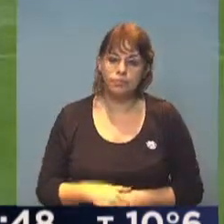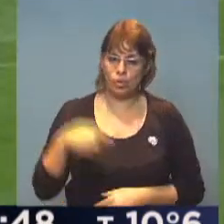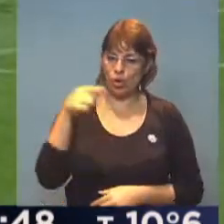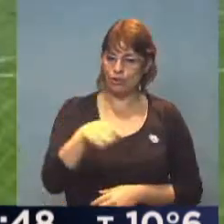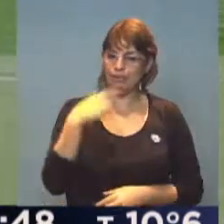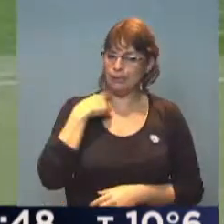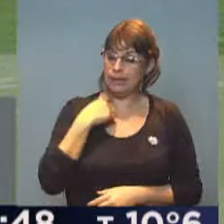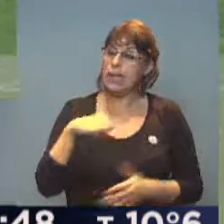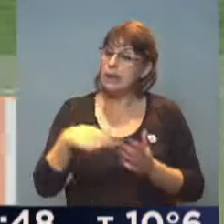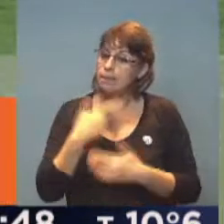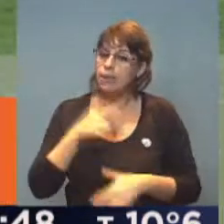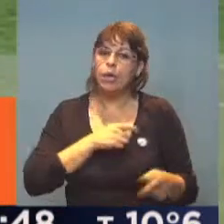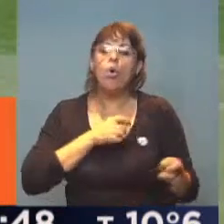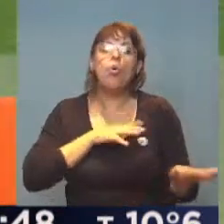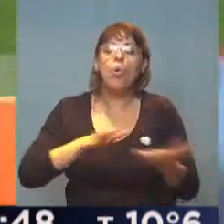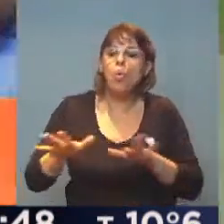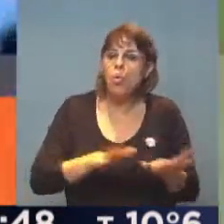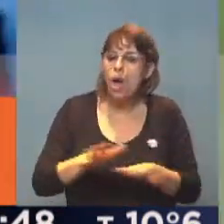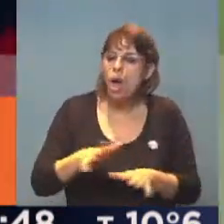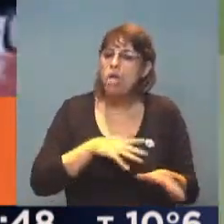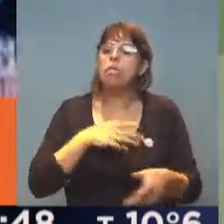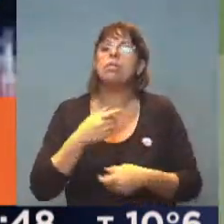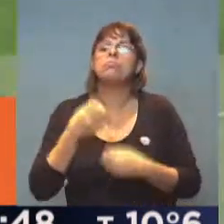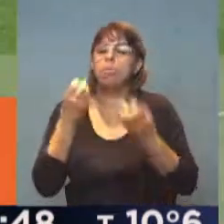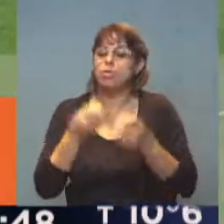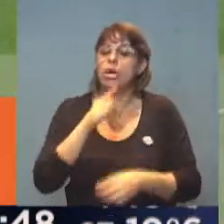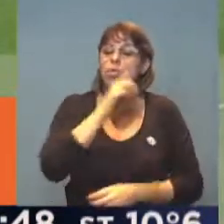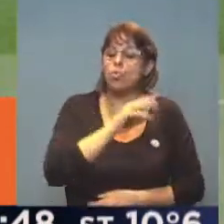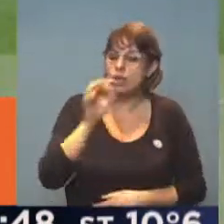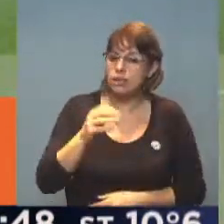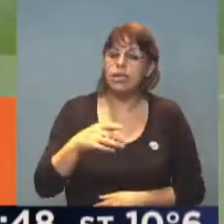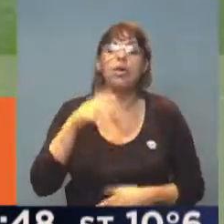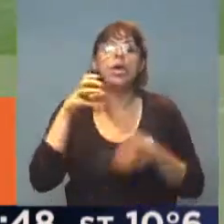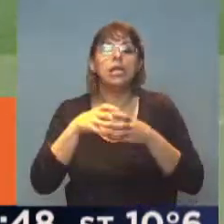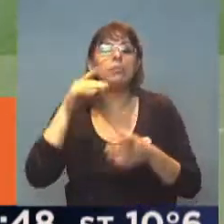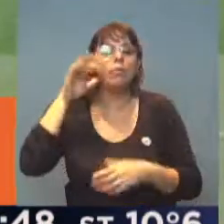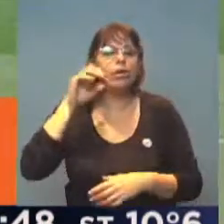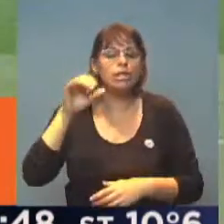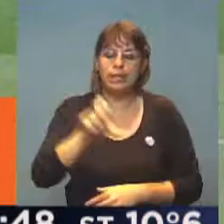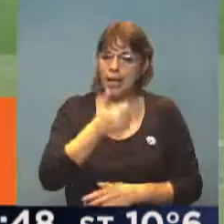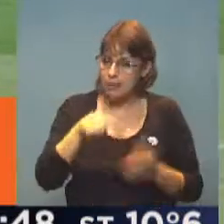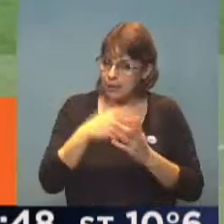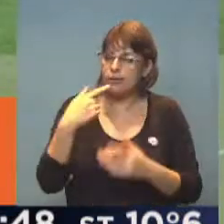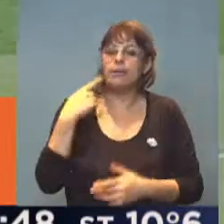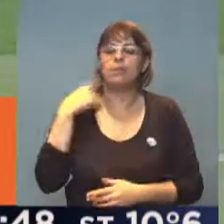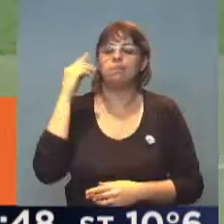contra, pero la jugada magnífica. Ganaba 1-0 el equipo de Broggi, pero después se desmoronó